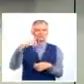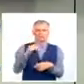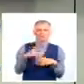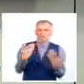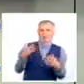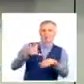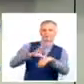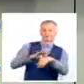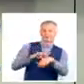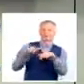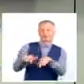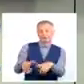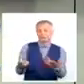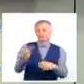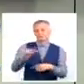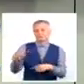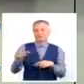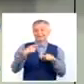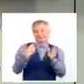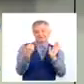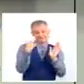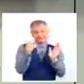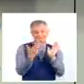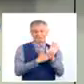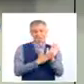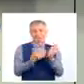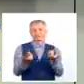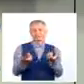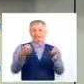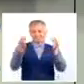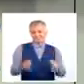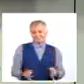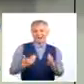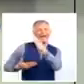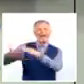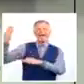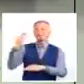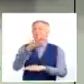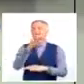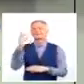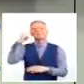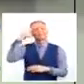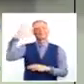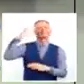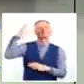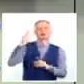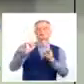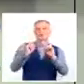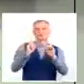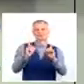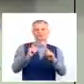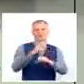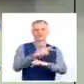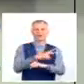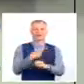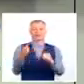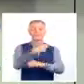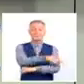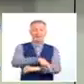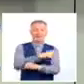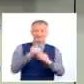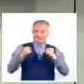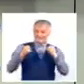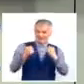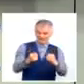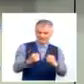confirma realidades que antes parecían opiniones políticas. Los estados fuertes que tienen recursos y voluntad para